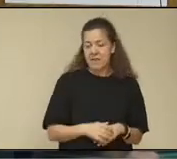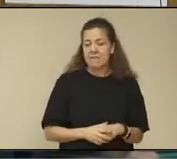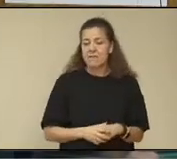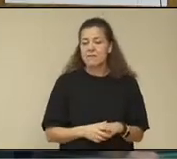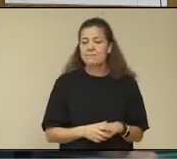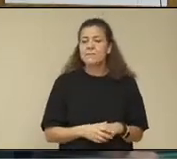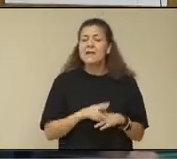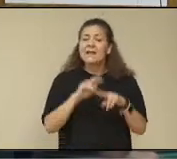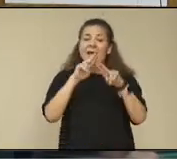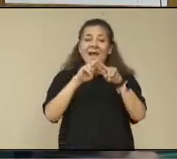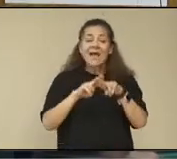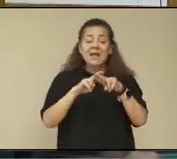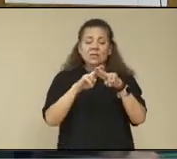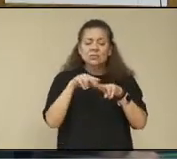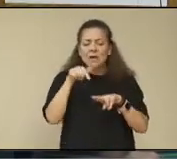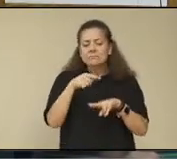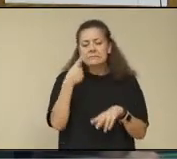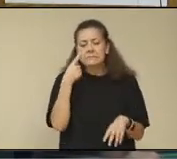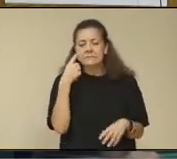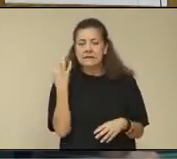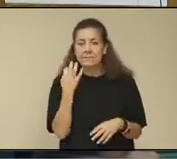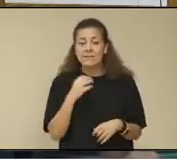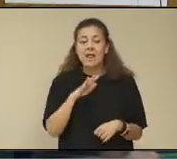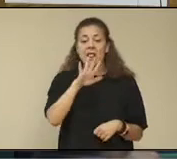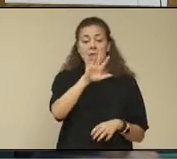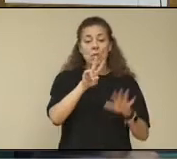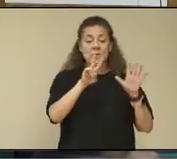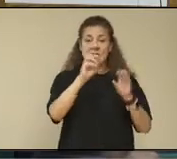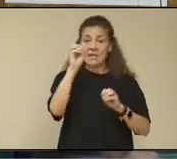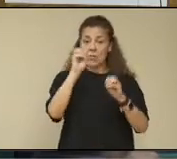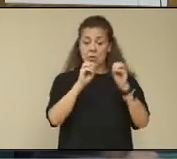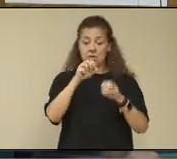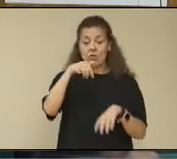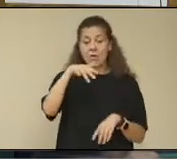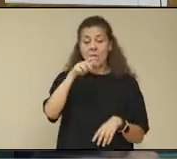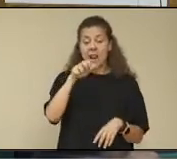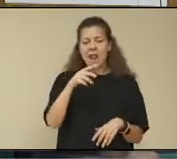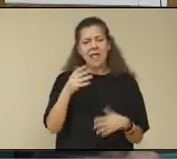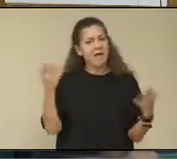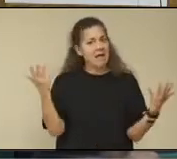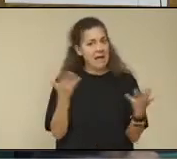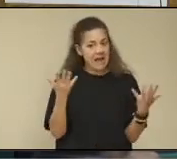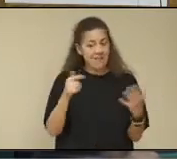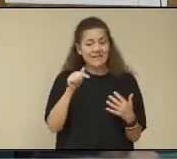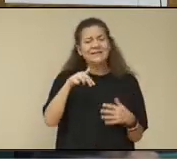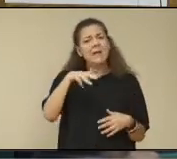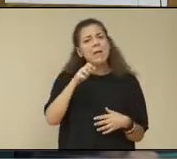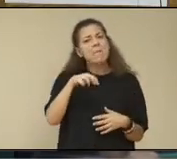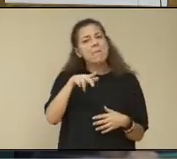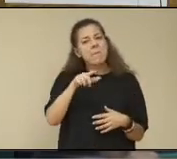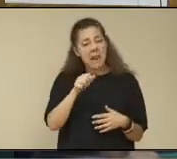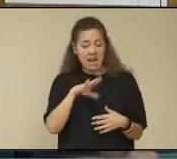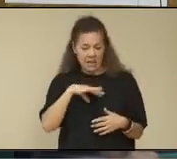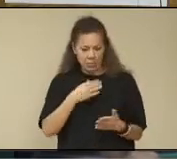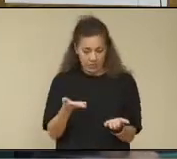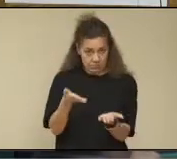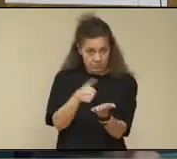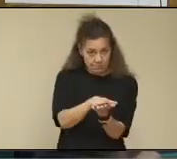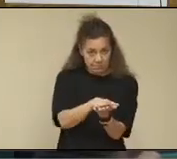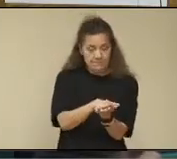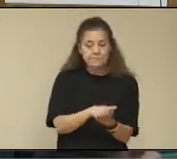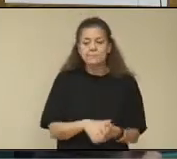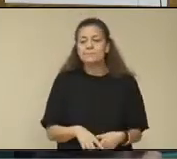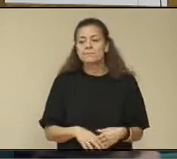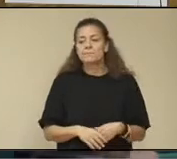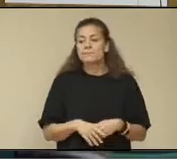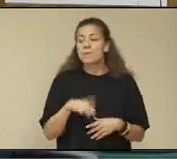en el estudio pues encuentran que el 57% de la malaria más grave, de esa malaria que ocasiona el fallecimiento,